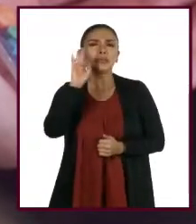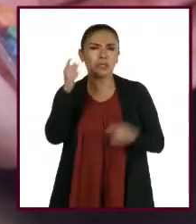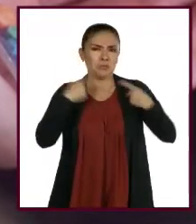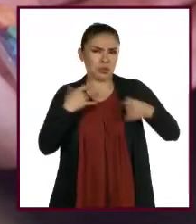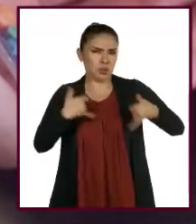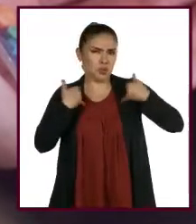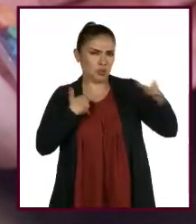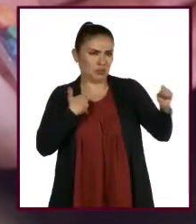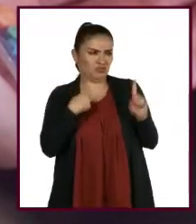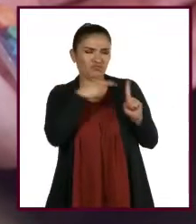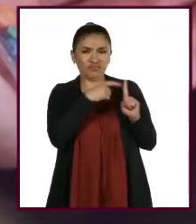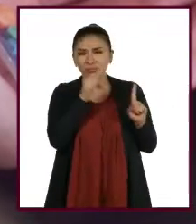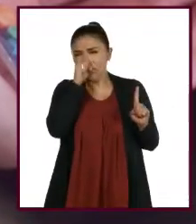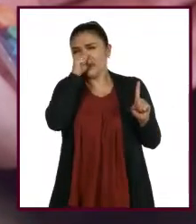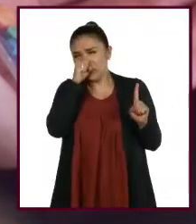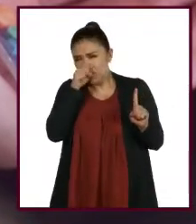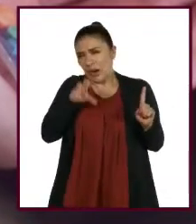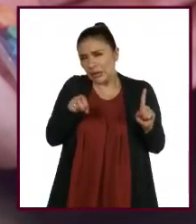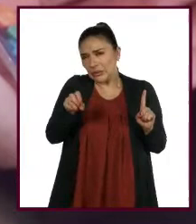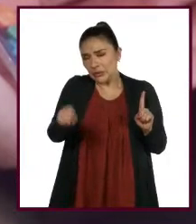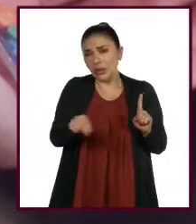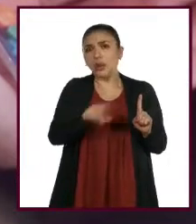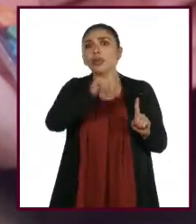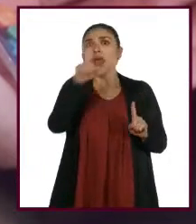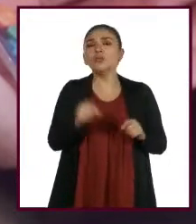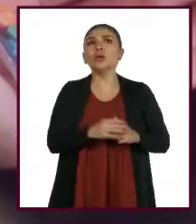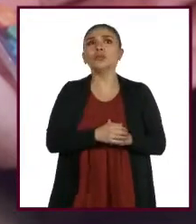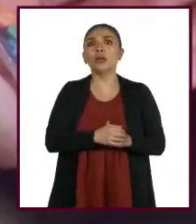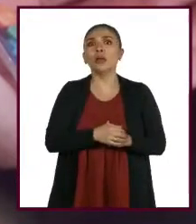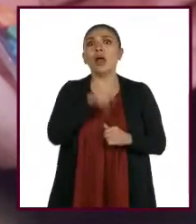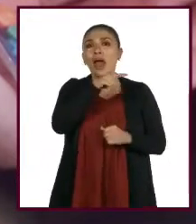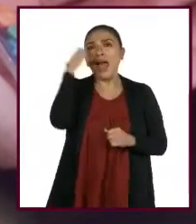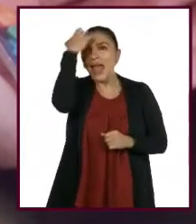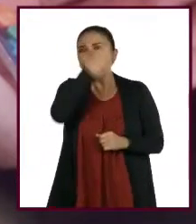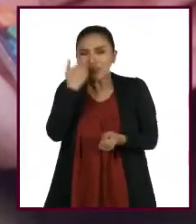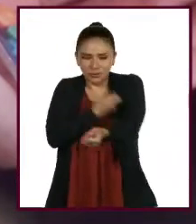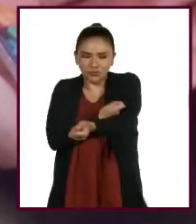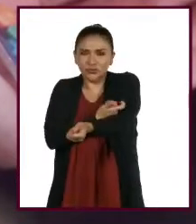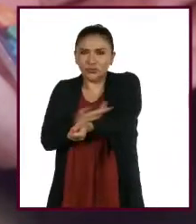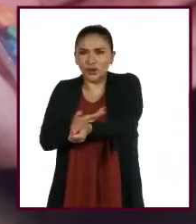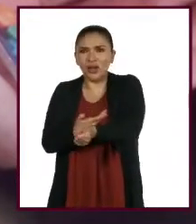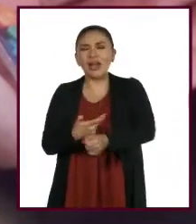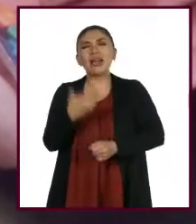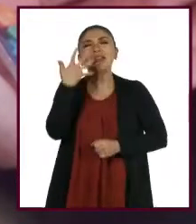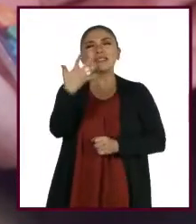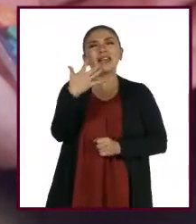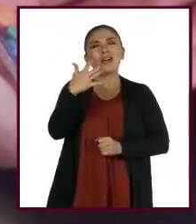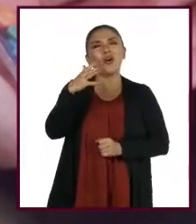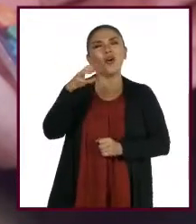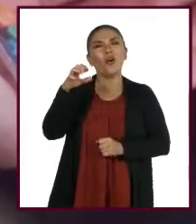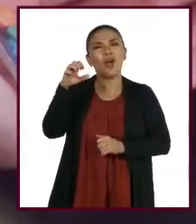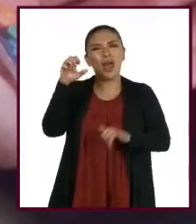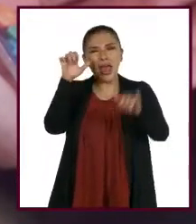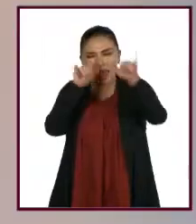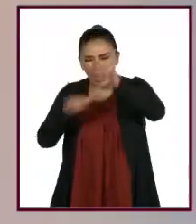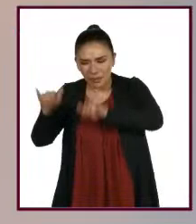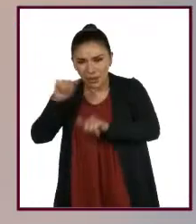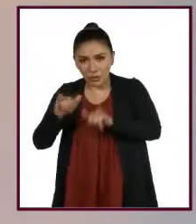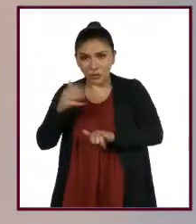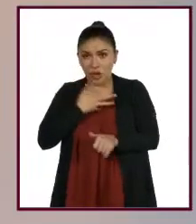adolescente consume inhalables, ¿sale positivo en una prueba de 5 elementos?